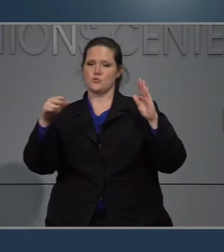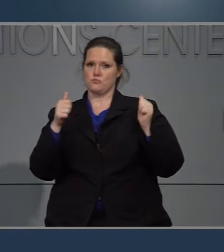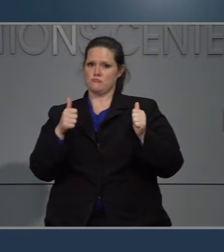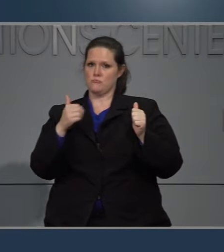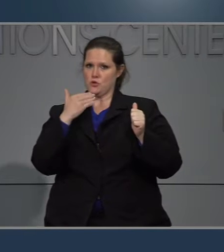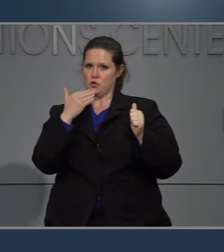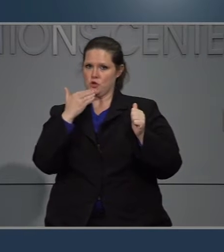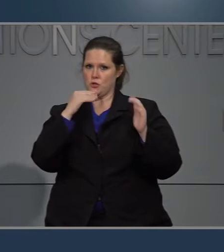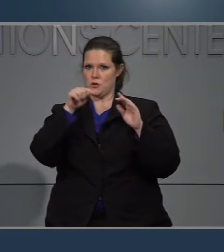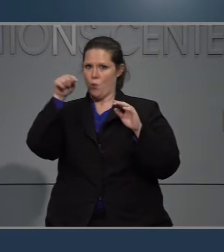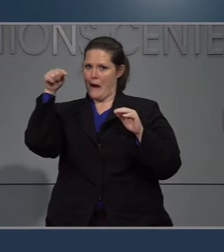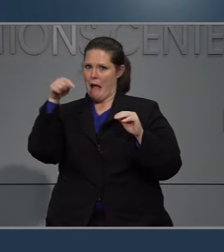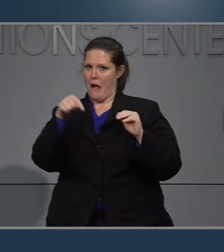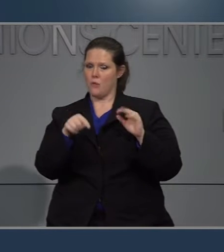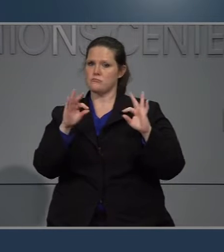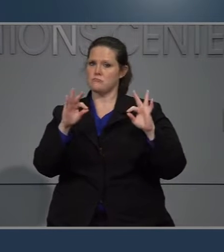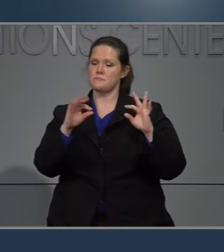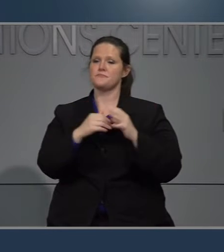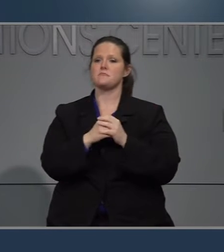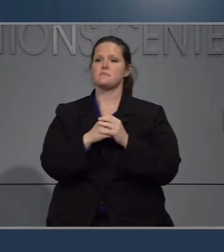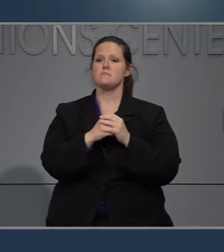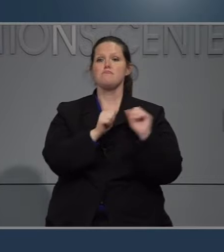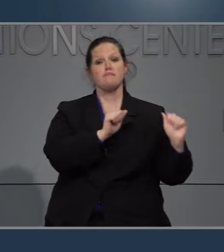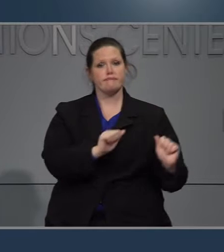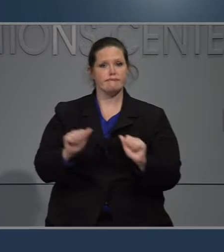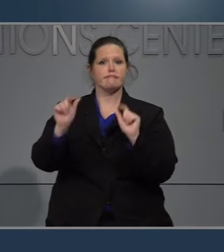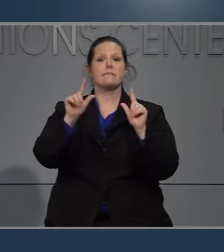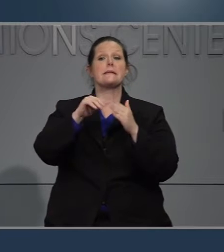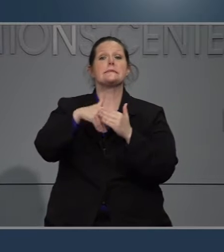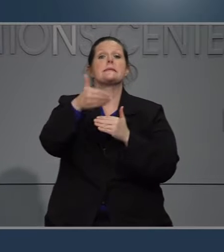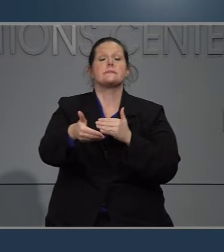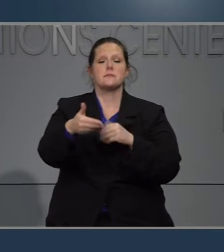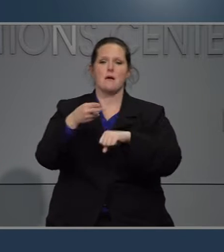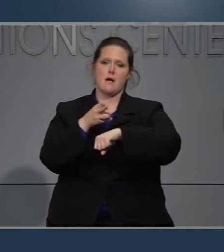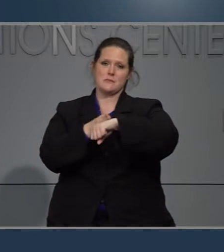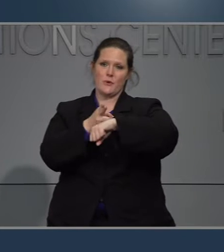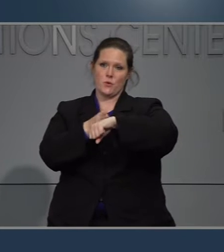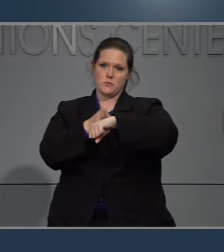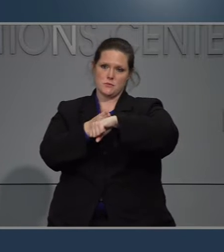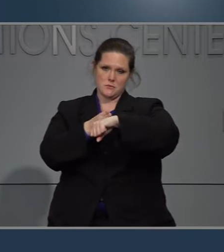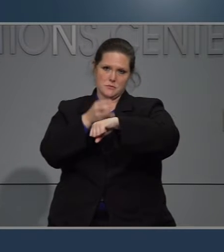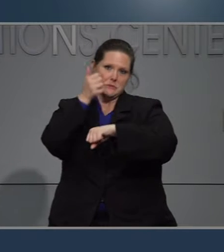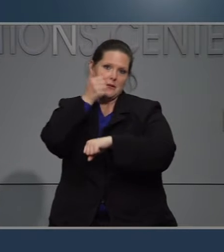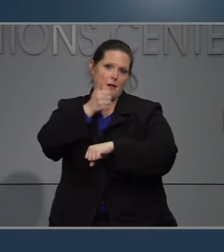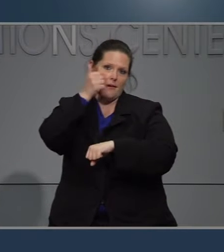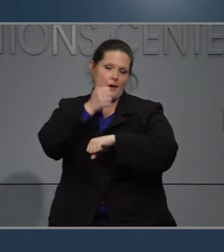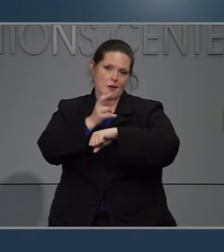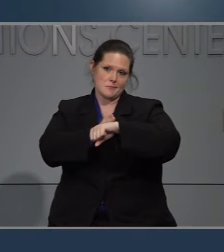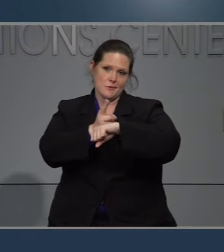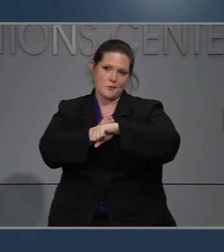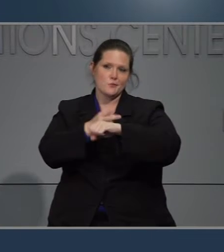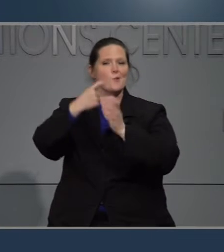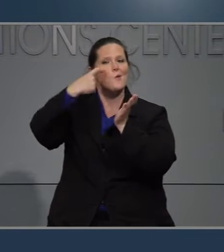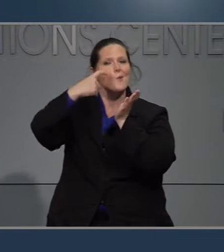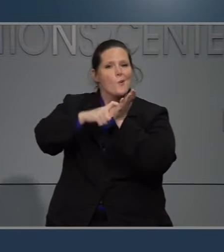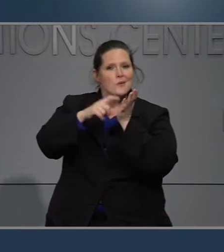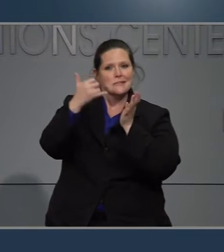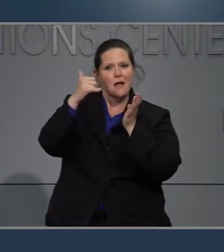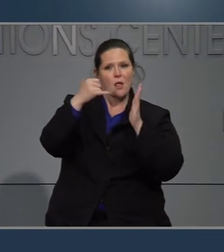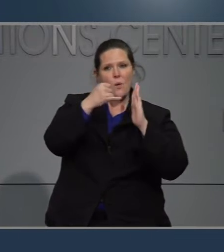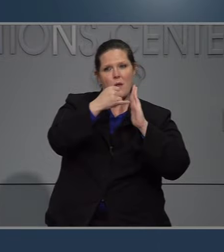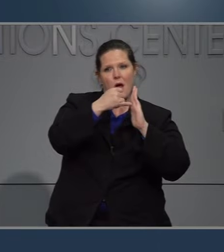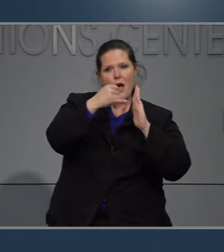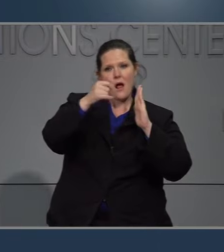número de hospitalizaciones comparadas con las del día anterior. Como usted puede ver, esta línea que va hacia arriba, las hospitalizaciones siguen